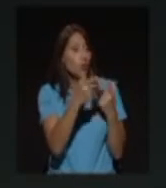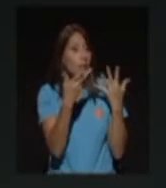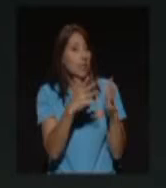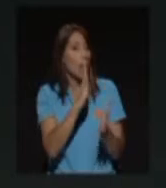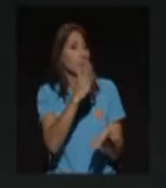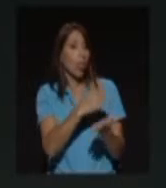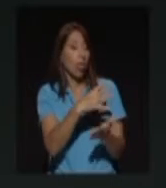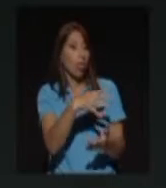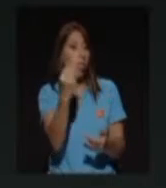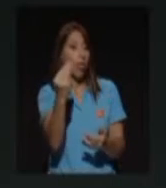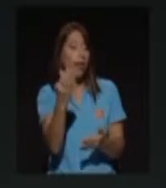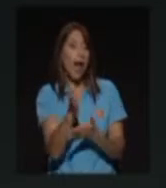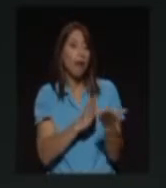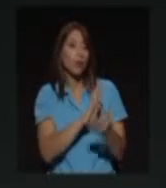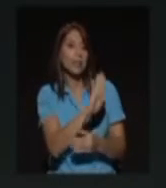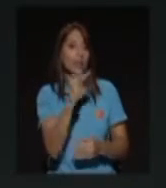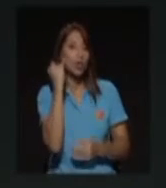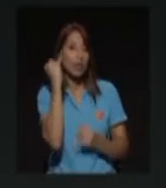me parece que algunas de esas ideas